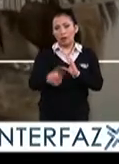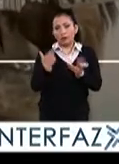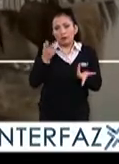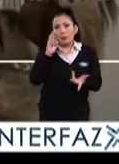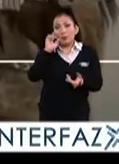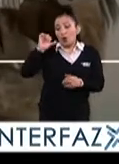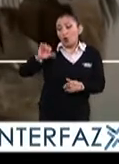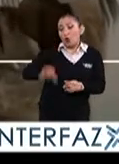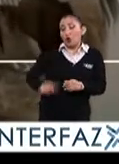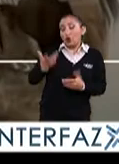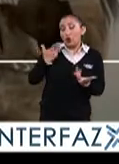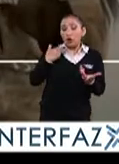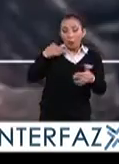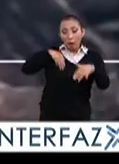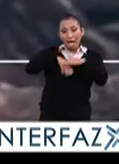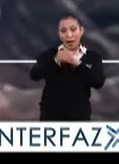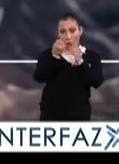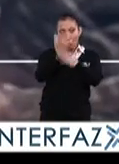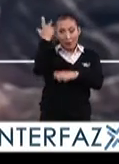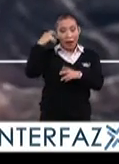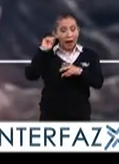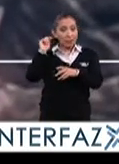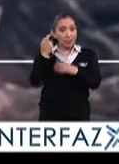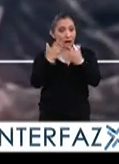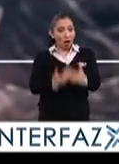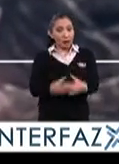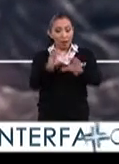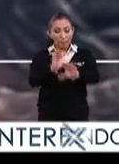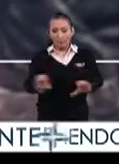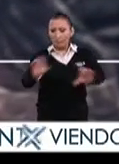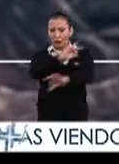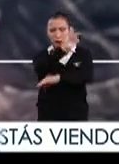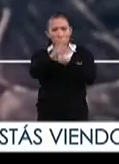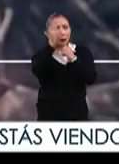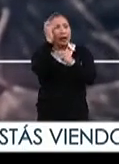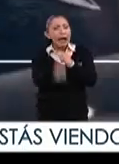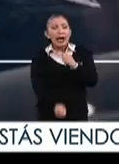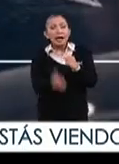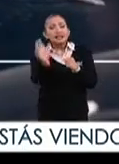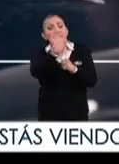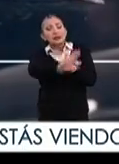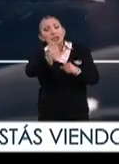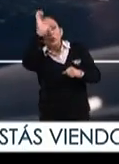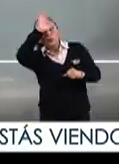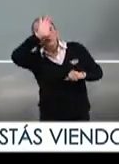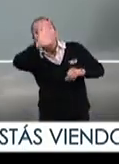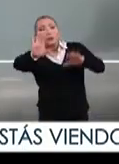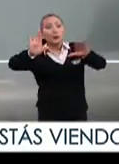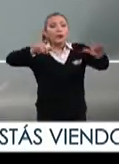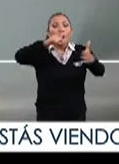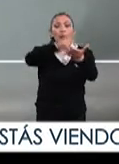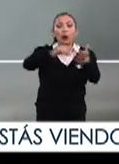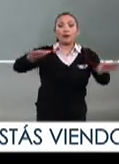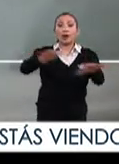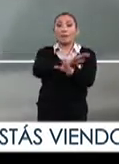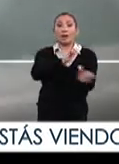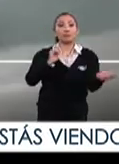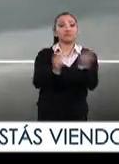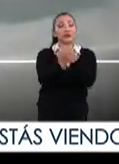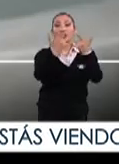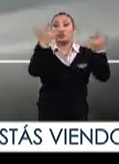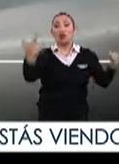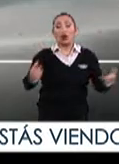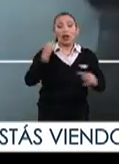escapa que hoy en día con la irrupción de las nuevas tecnologías digitales, todo lo que significa abordar el patrimonio viene a cambiar. Si la historia y